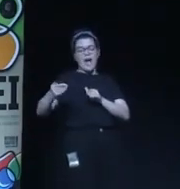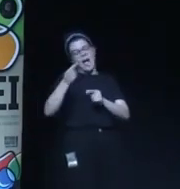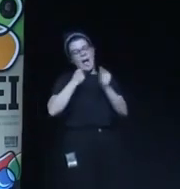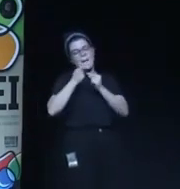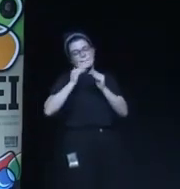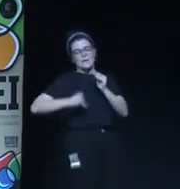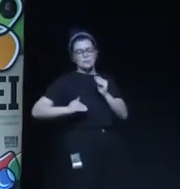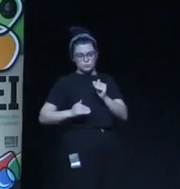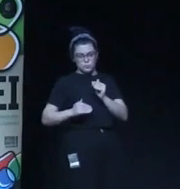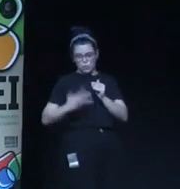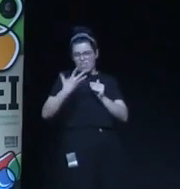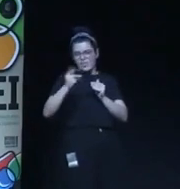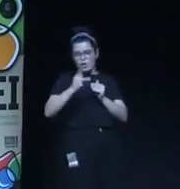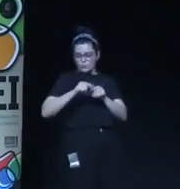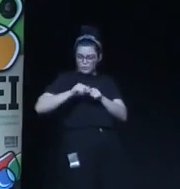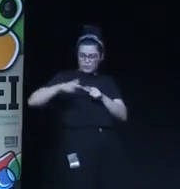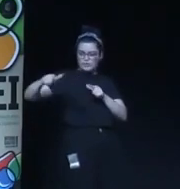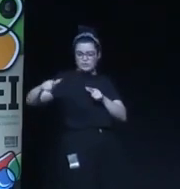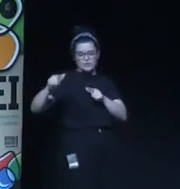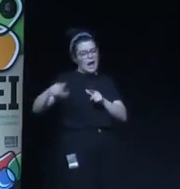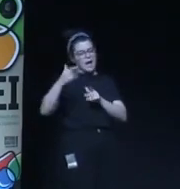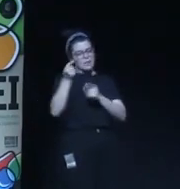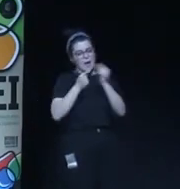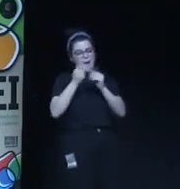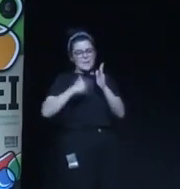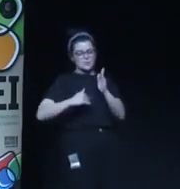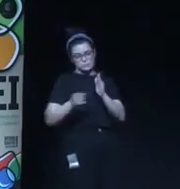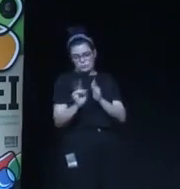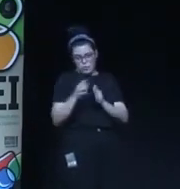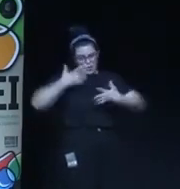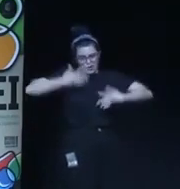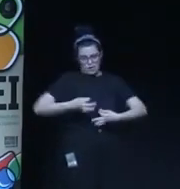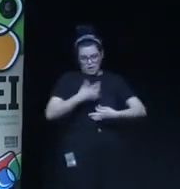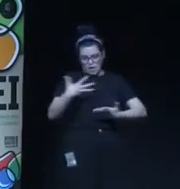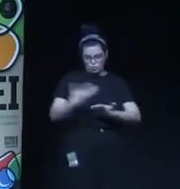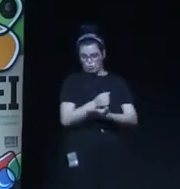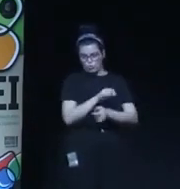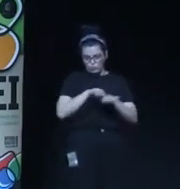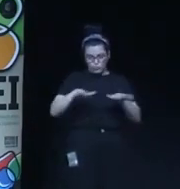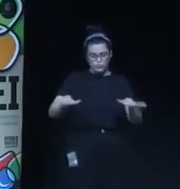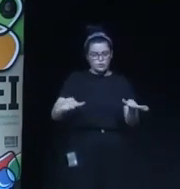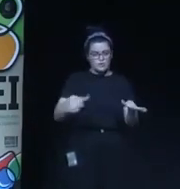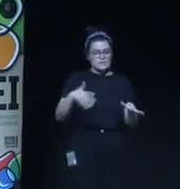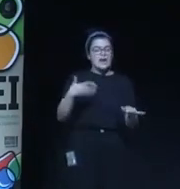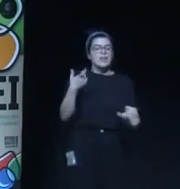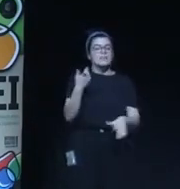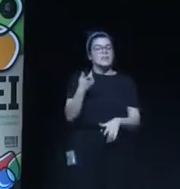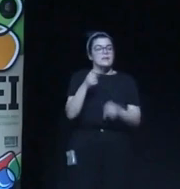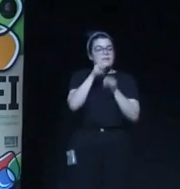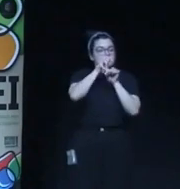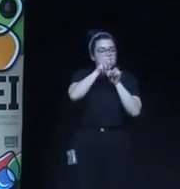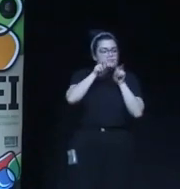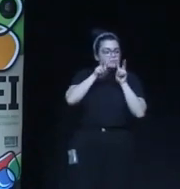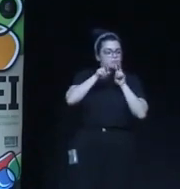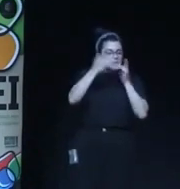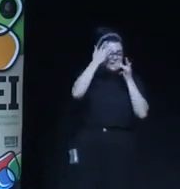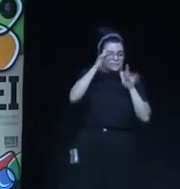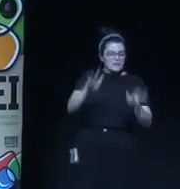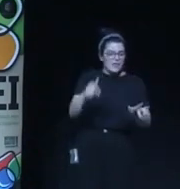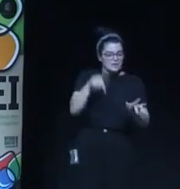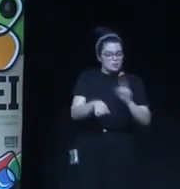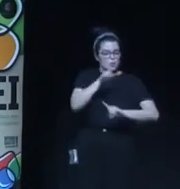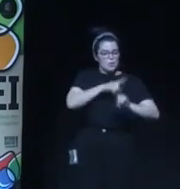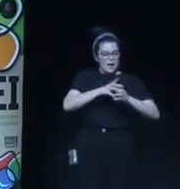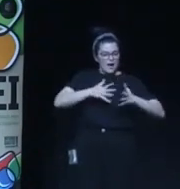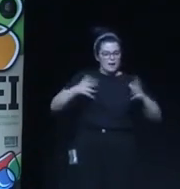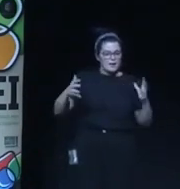5. Entonces, hay que empezar a sacar la idea de que es un problema local, porque es un problema mucho más grande. Y